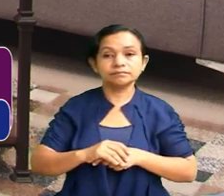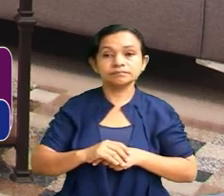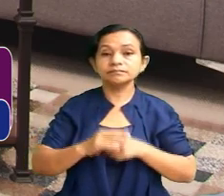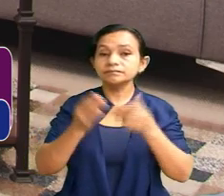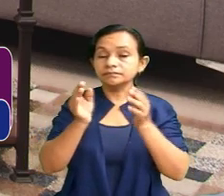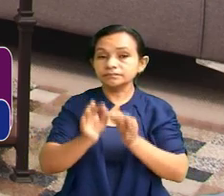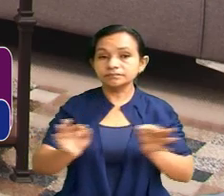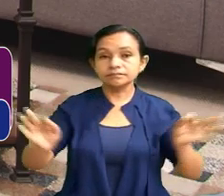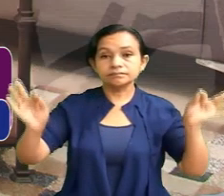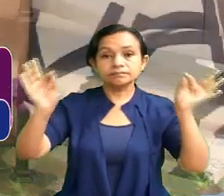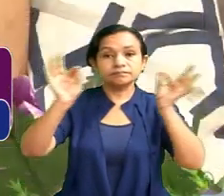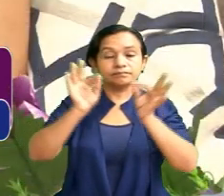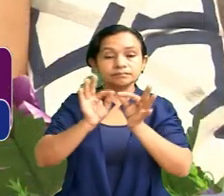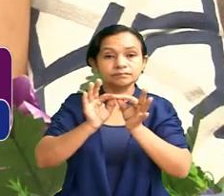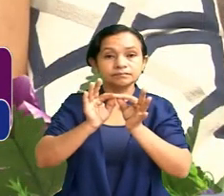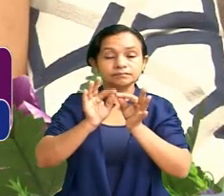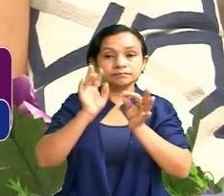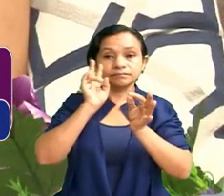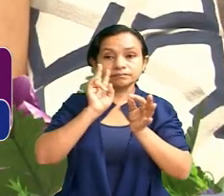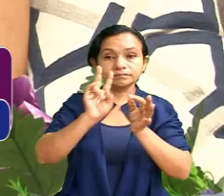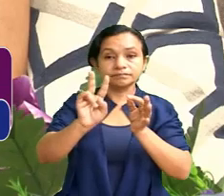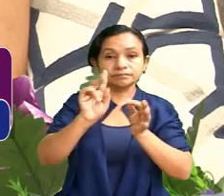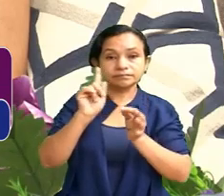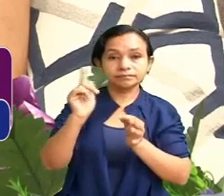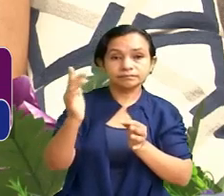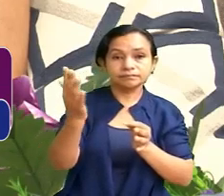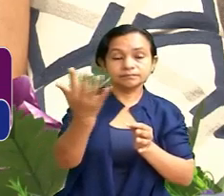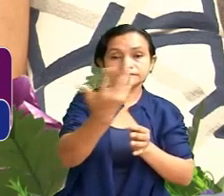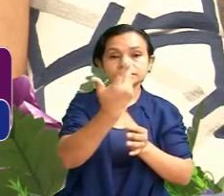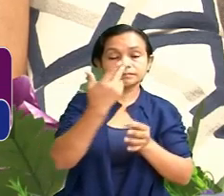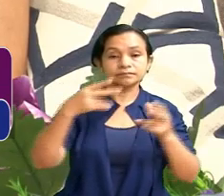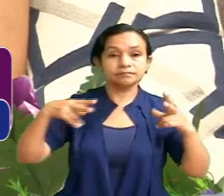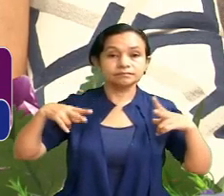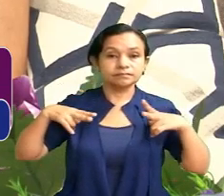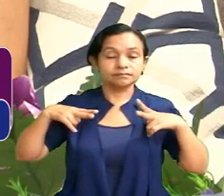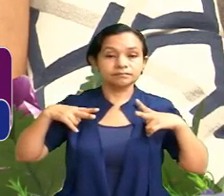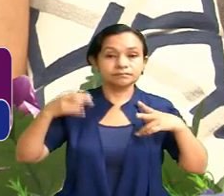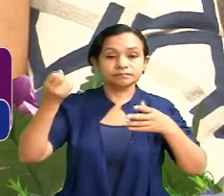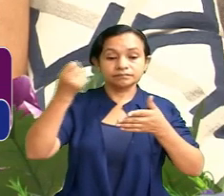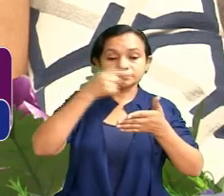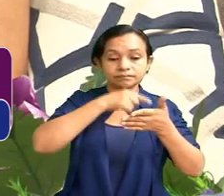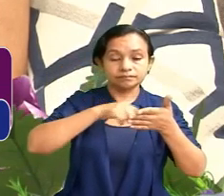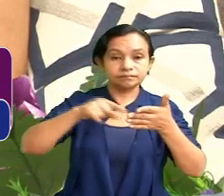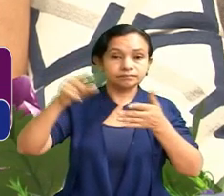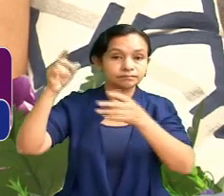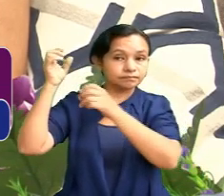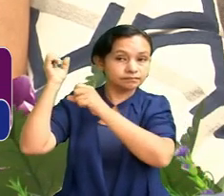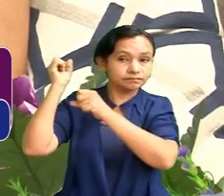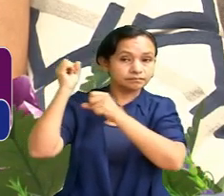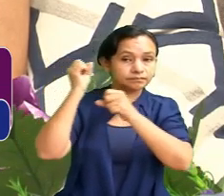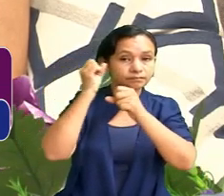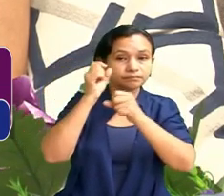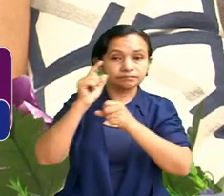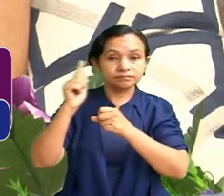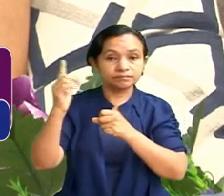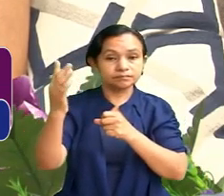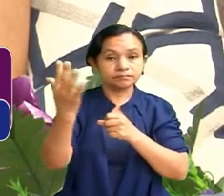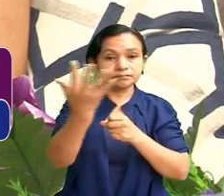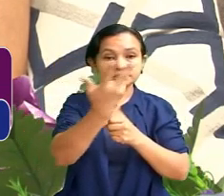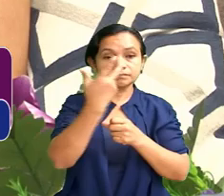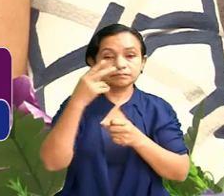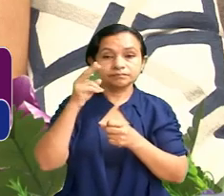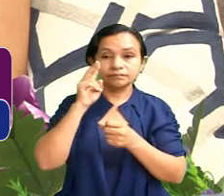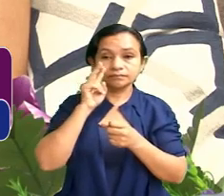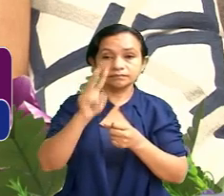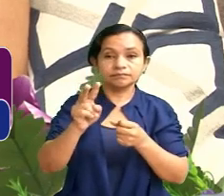elemento bien importante de cara a la preparación de todo lo que es la temporada de verano y la semana santa es también todo lo que tiene que ver con la